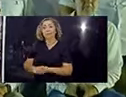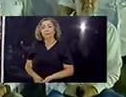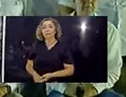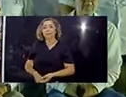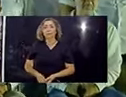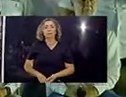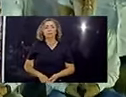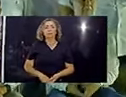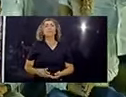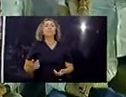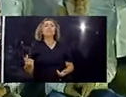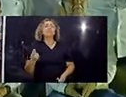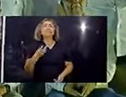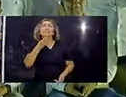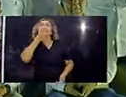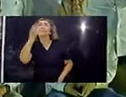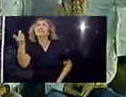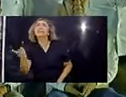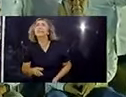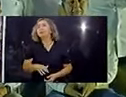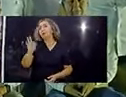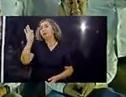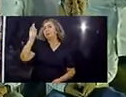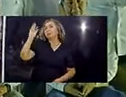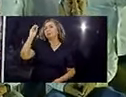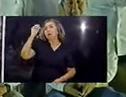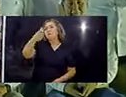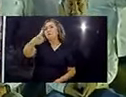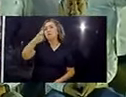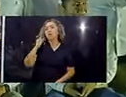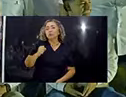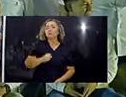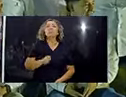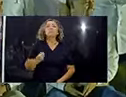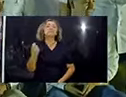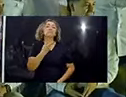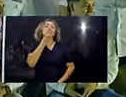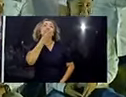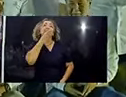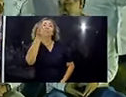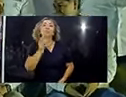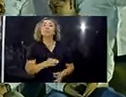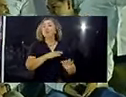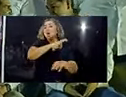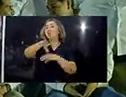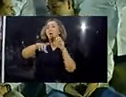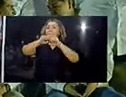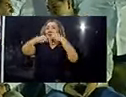a ellos qué le decimos a Fox qué le decimos a todos los panistas